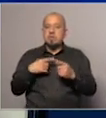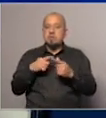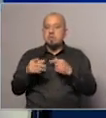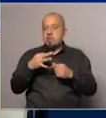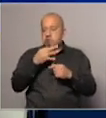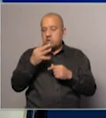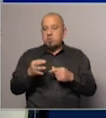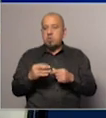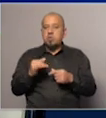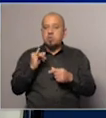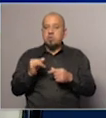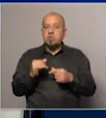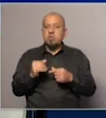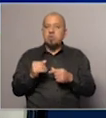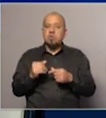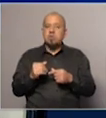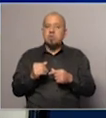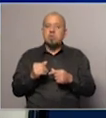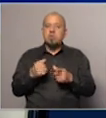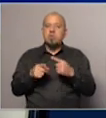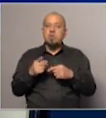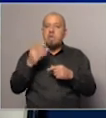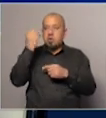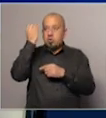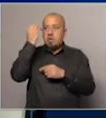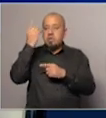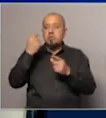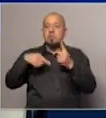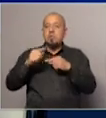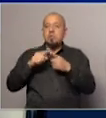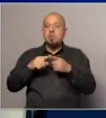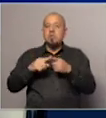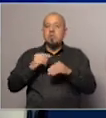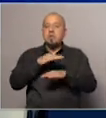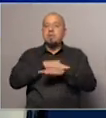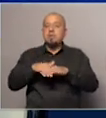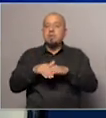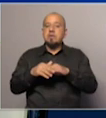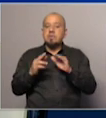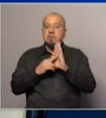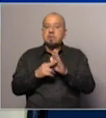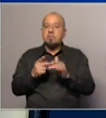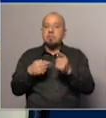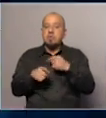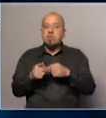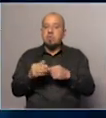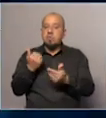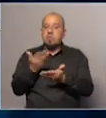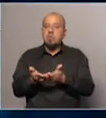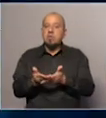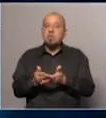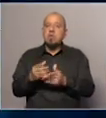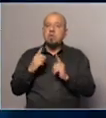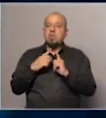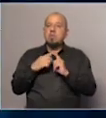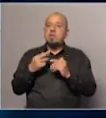máximo que es el órgano máximo es el congreso pero la mesa representativa este pero también ha planteado que